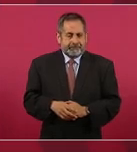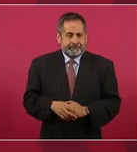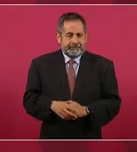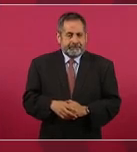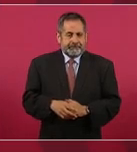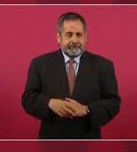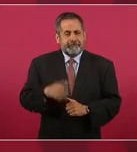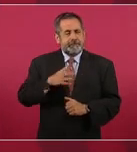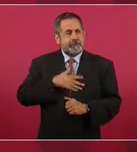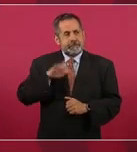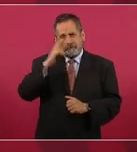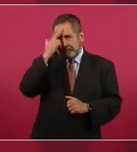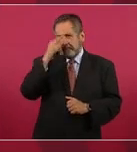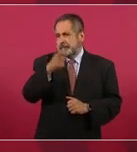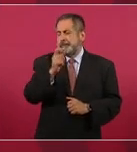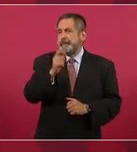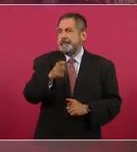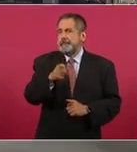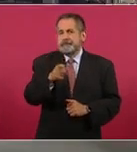Yo recuerdo que